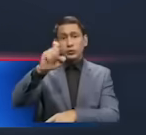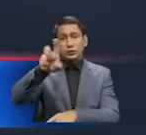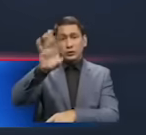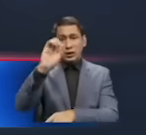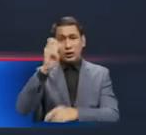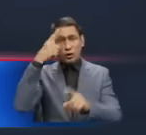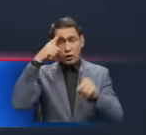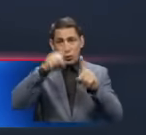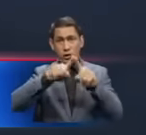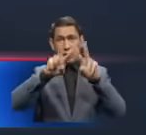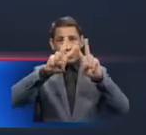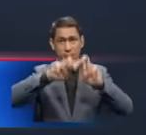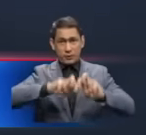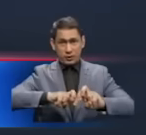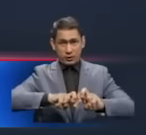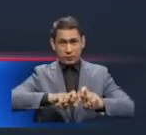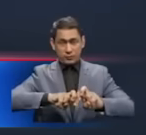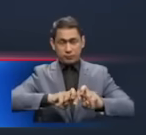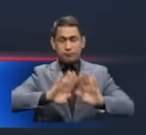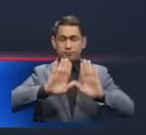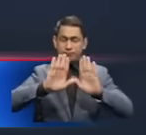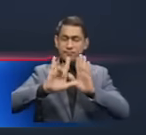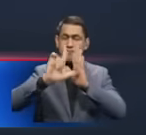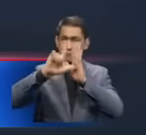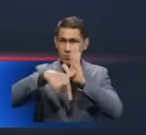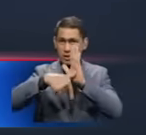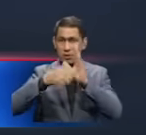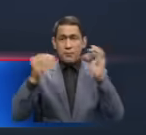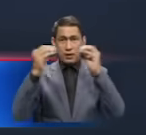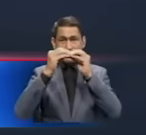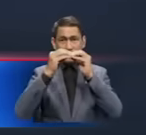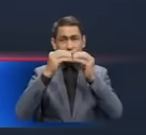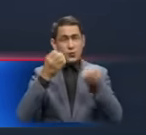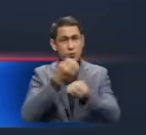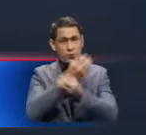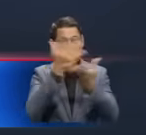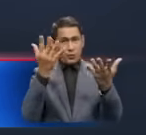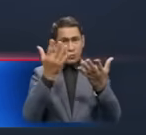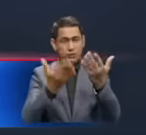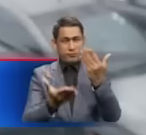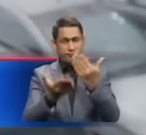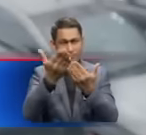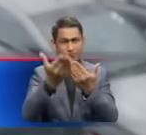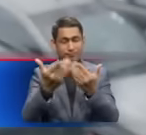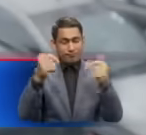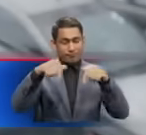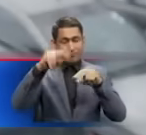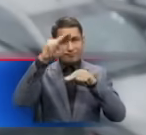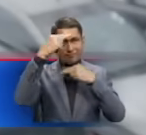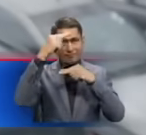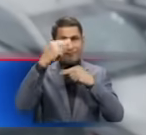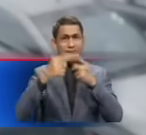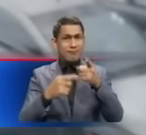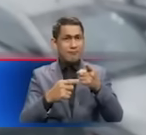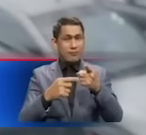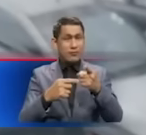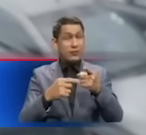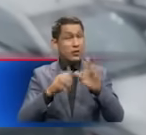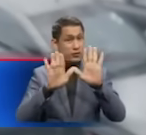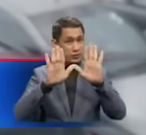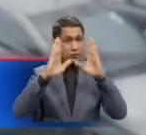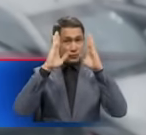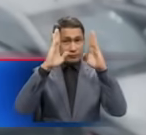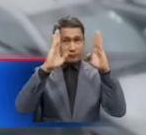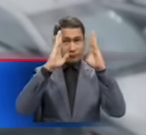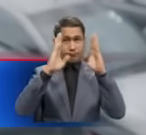chats del caso Metástasis. Nosotros le vamos a llevar los pormenores de esta información en los próximos minutos en el Noticiero Segunda Emisión, así que no se despegue